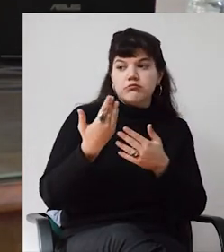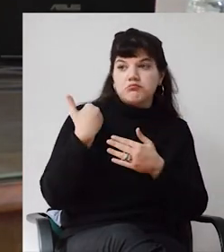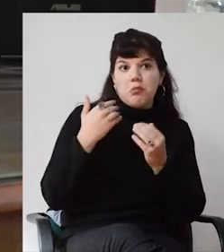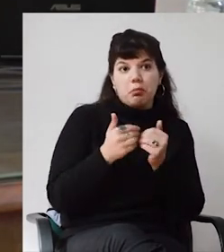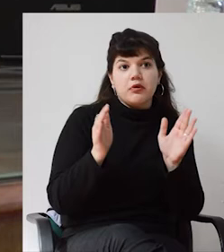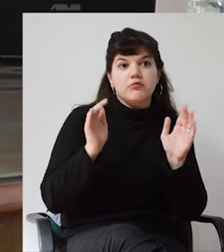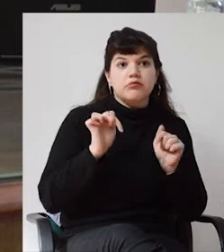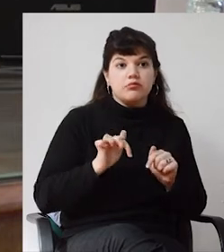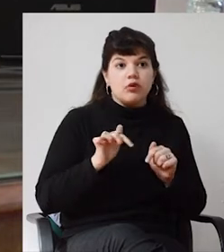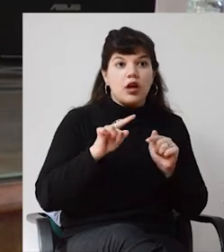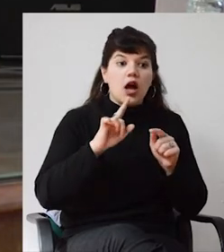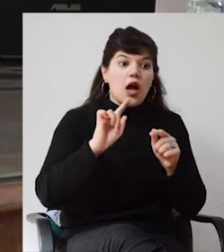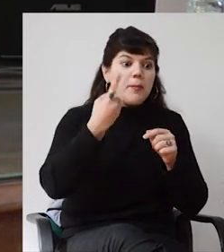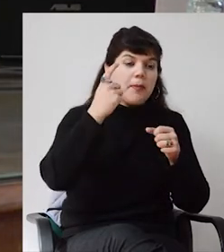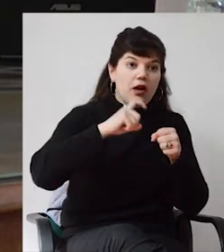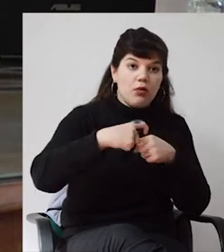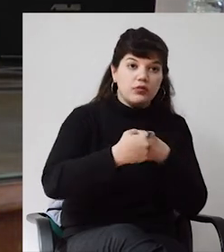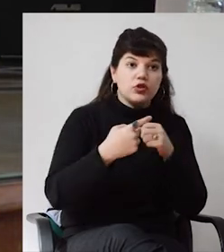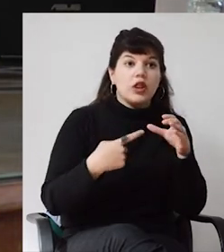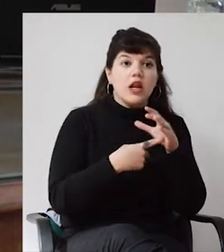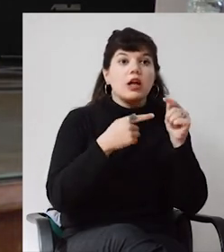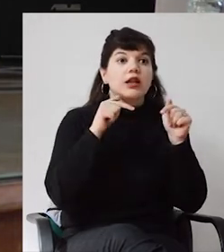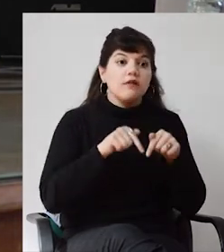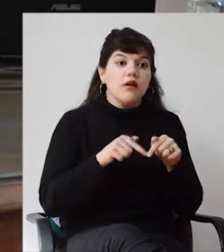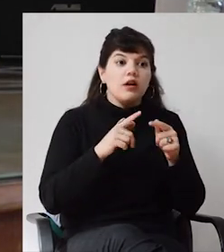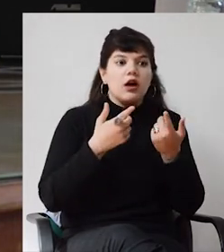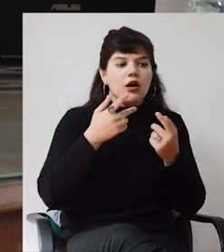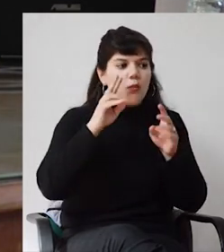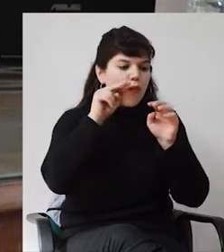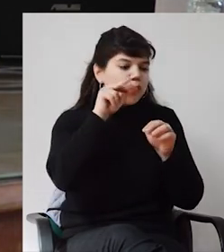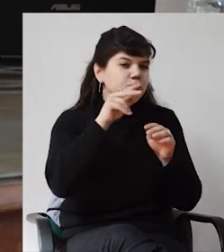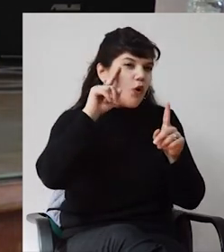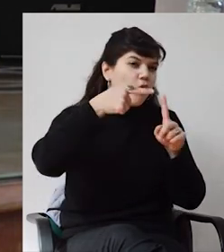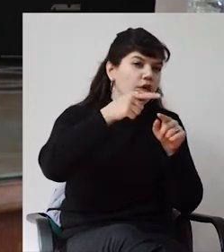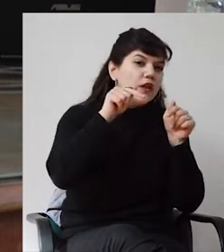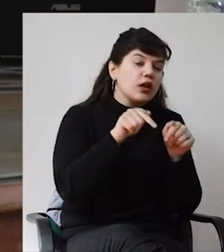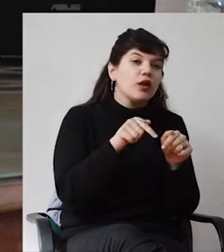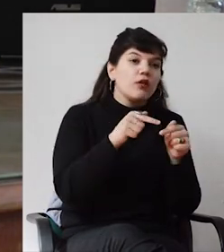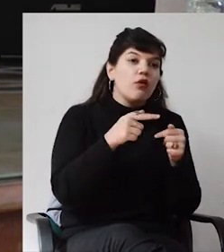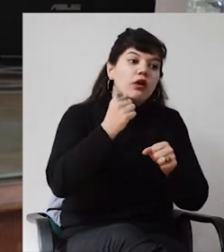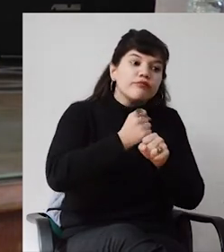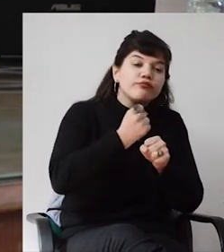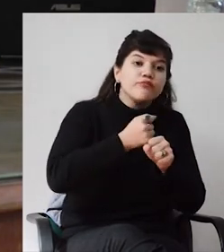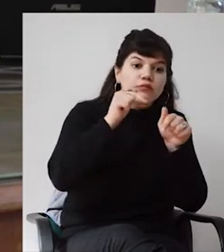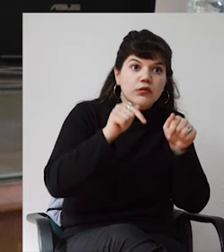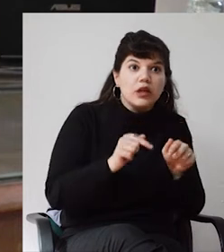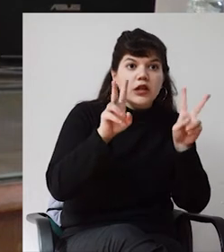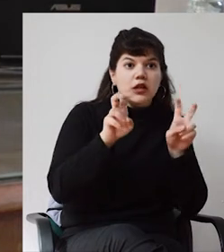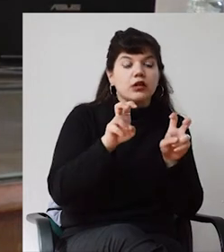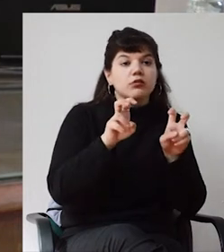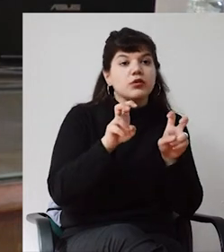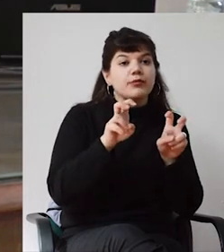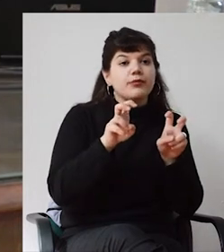cuales uno de los grupos, una de las comisiones conformadas, apunta a estar trabajando